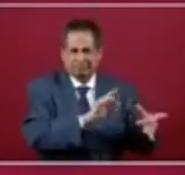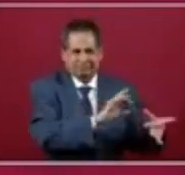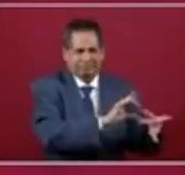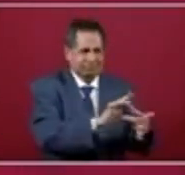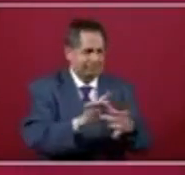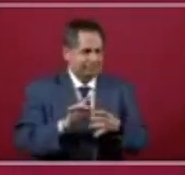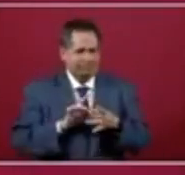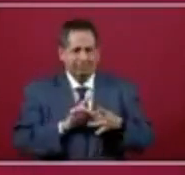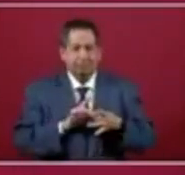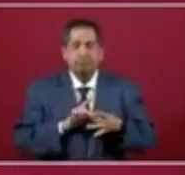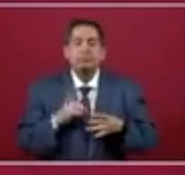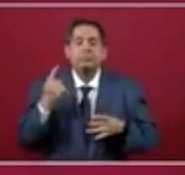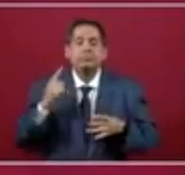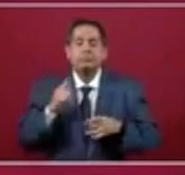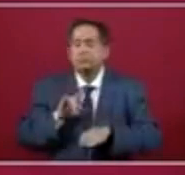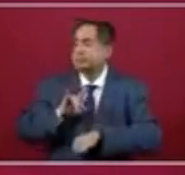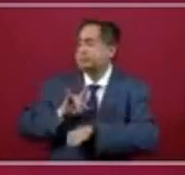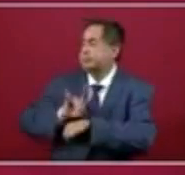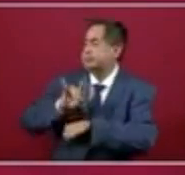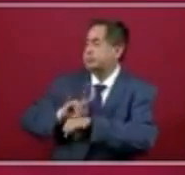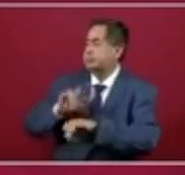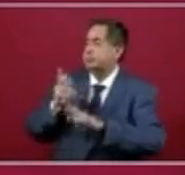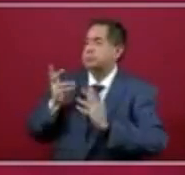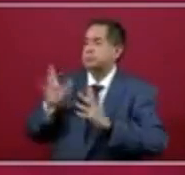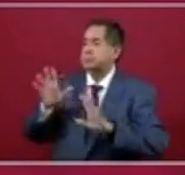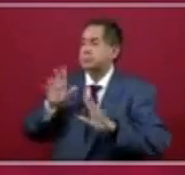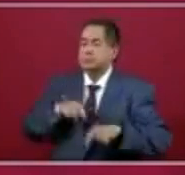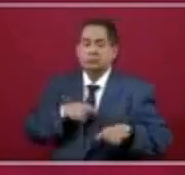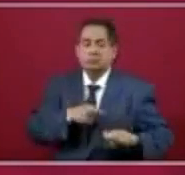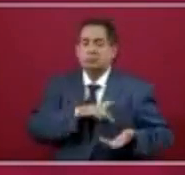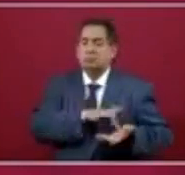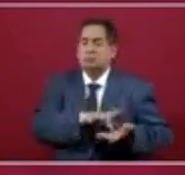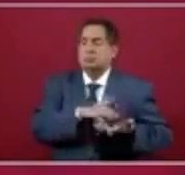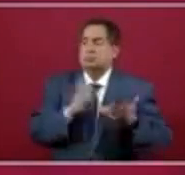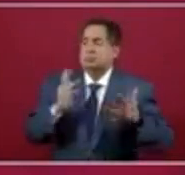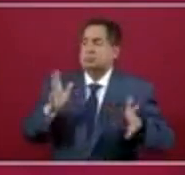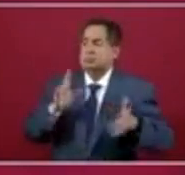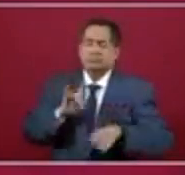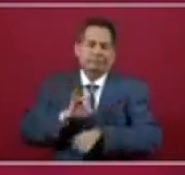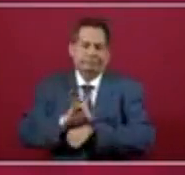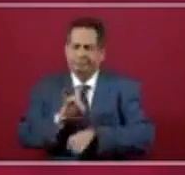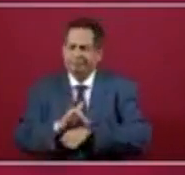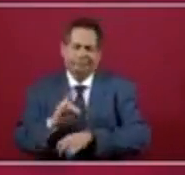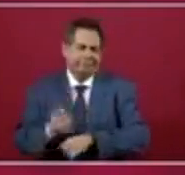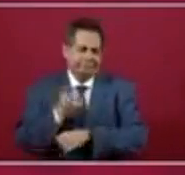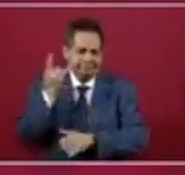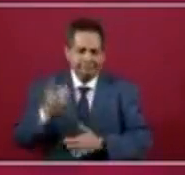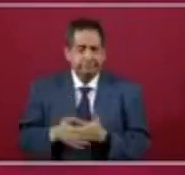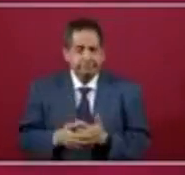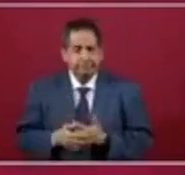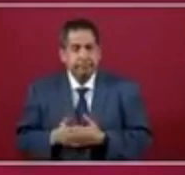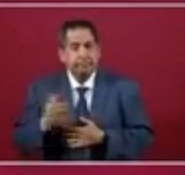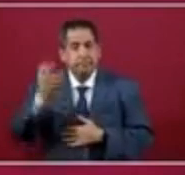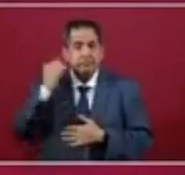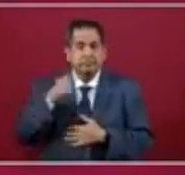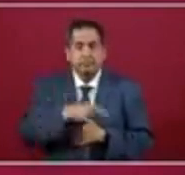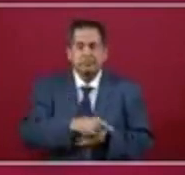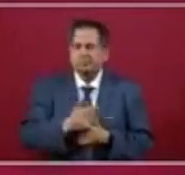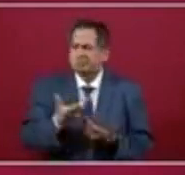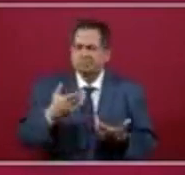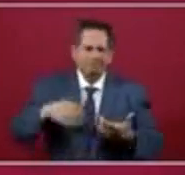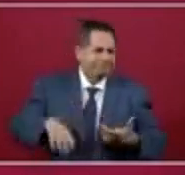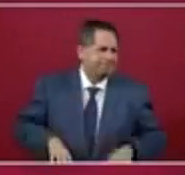para la simulación, al mismo tiempo que se permitía el